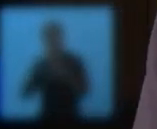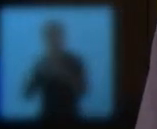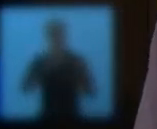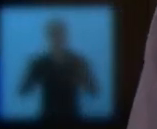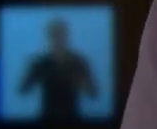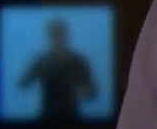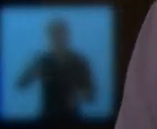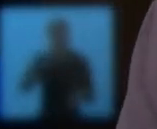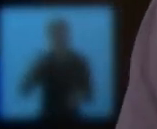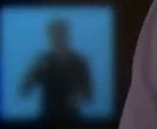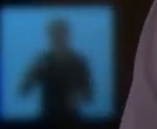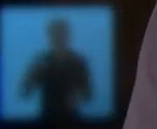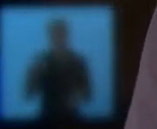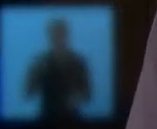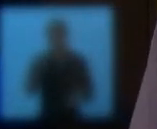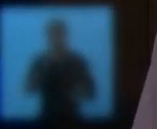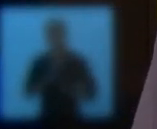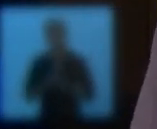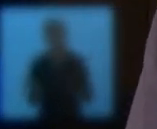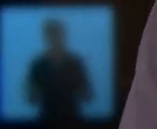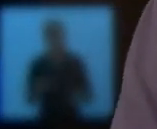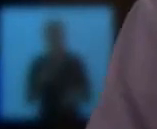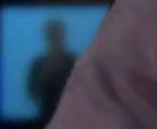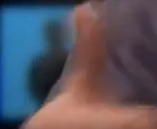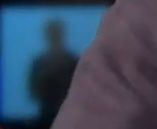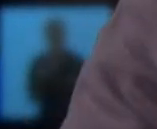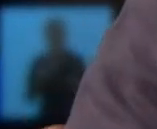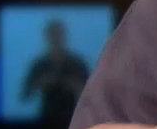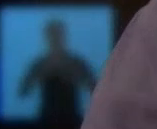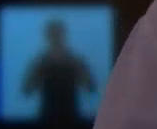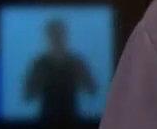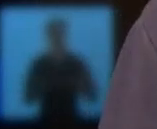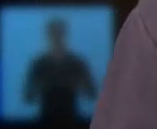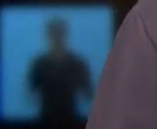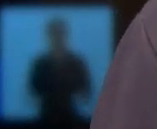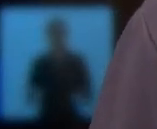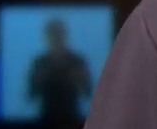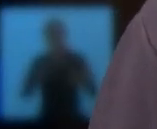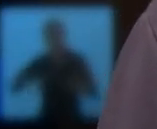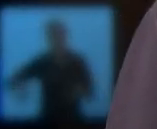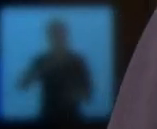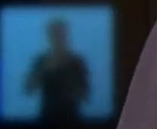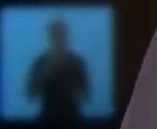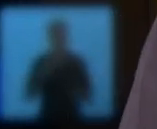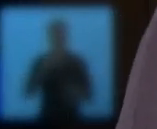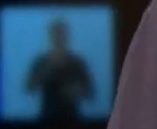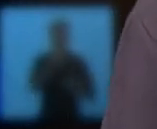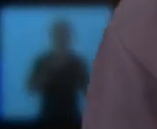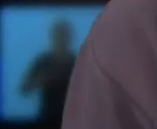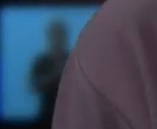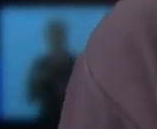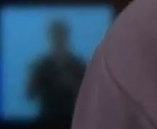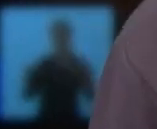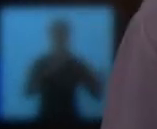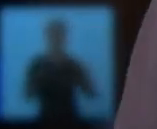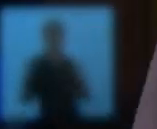en sí mismo, y a su vez nos va a dar elementos de cómo se van a empezar a preparar para los próximos debates, ¿no? El primer debate siempre es más tibio, o suele ser